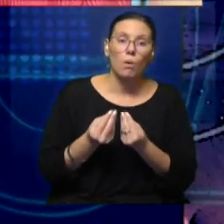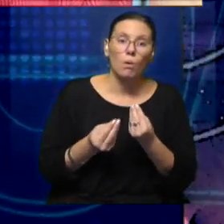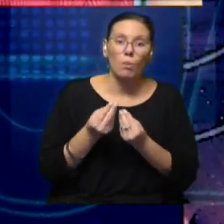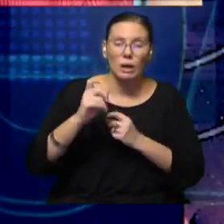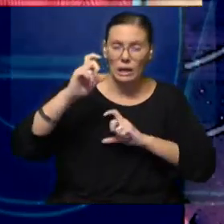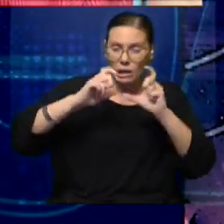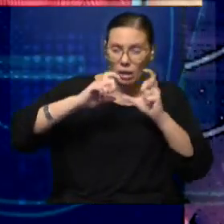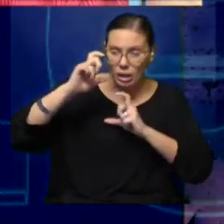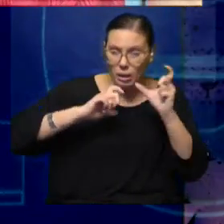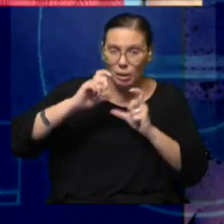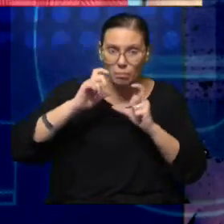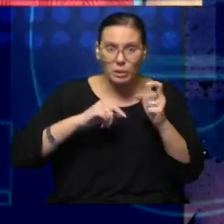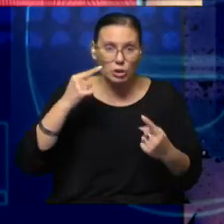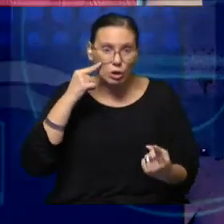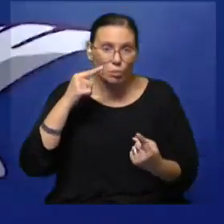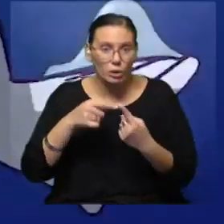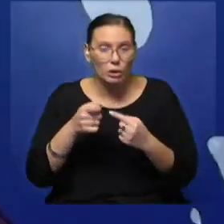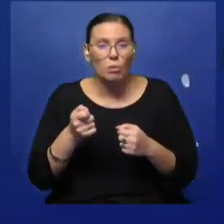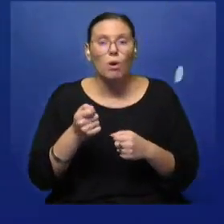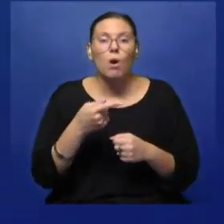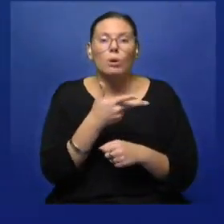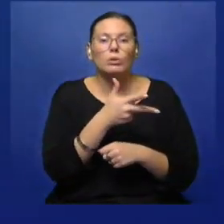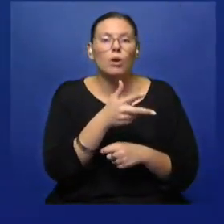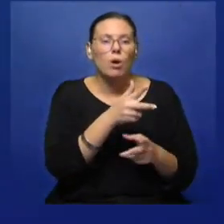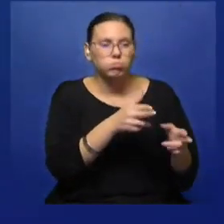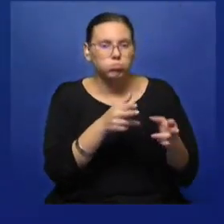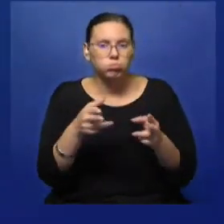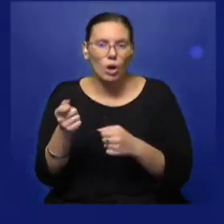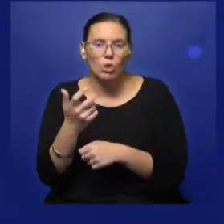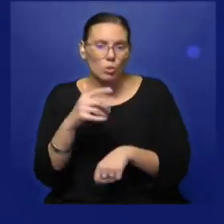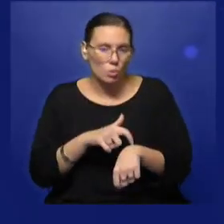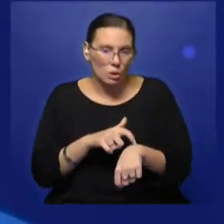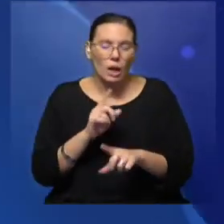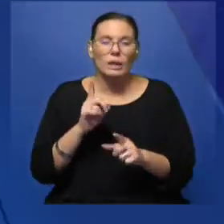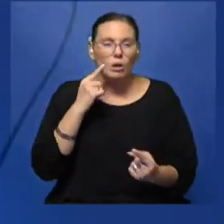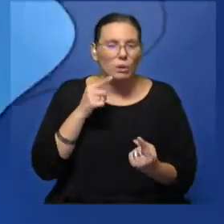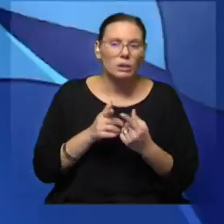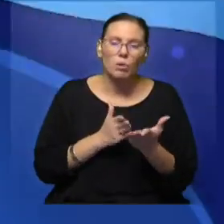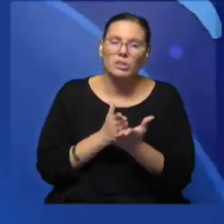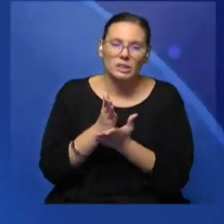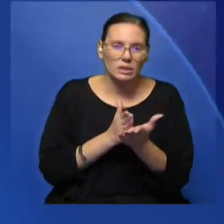expresión de los personajes, cuál era la intención, cuánto duraba cada toma. Y la intención siempre era que